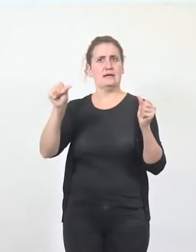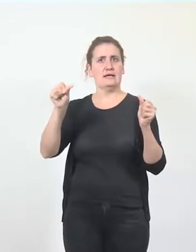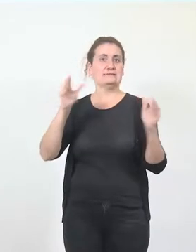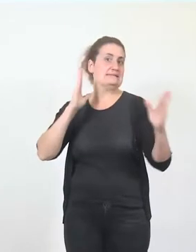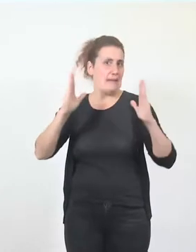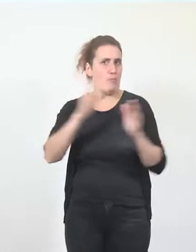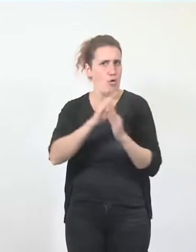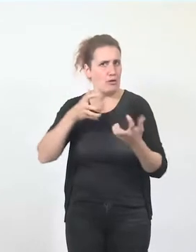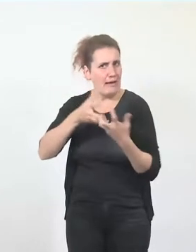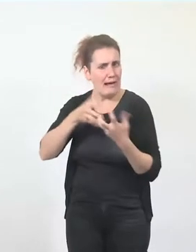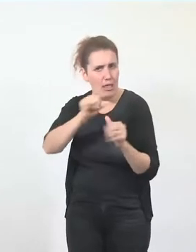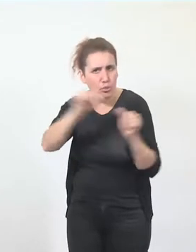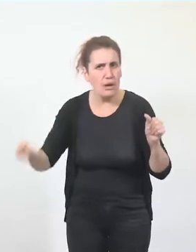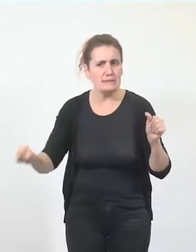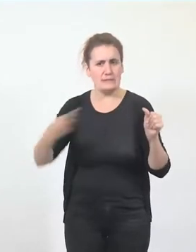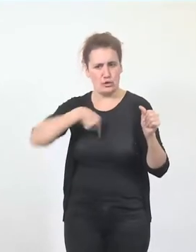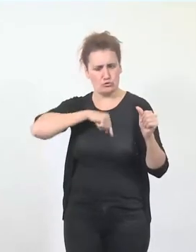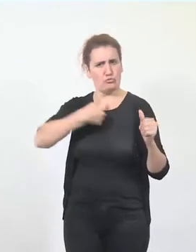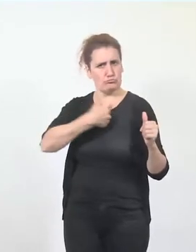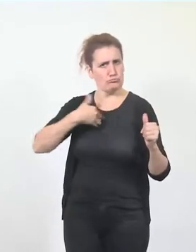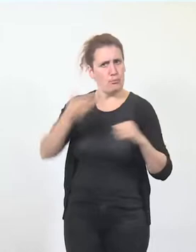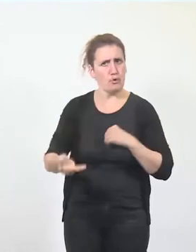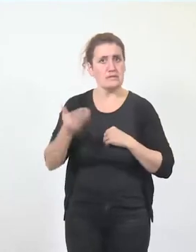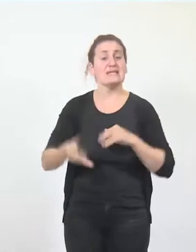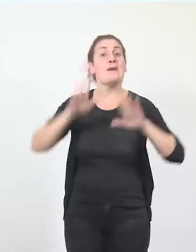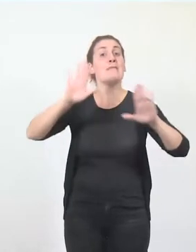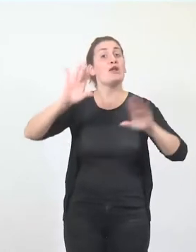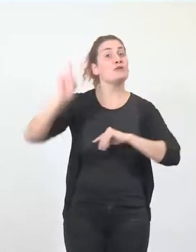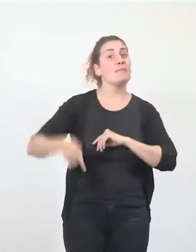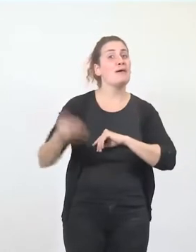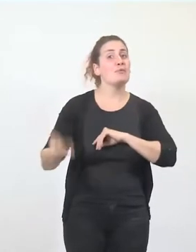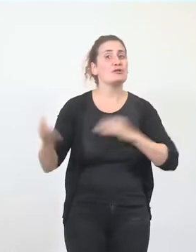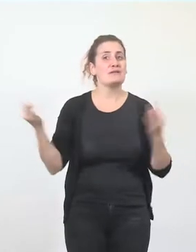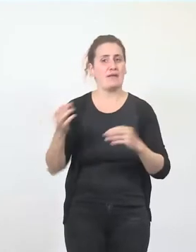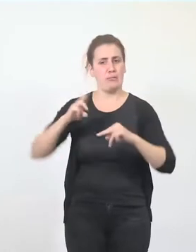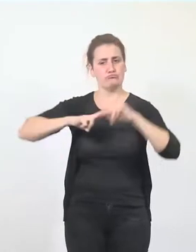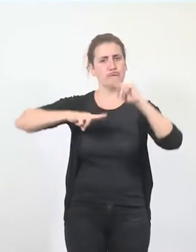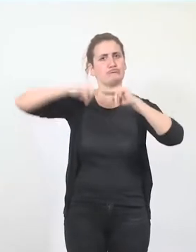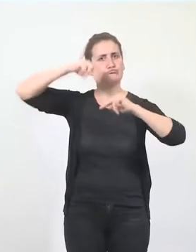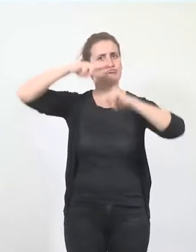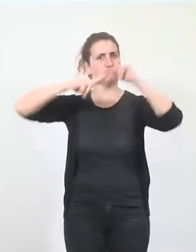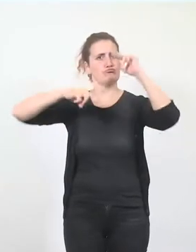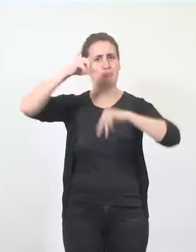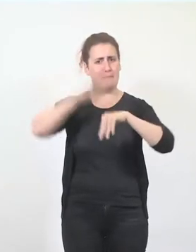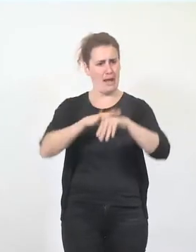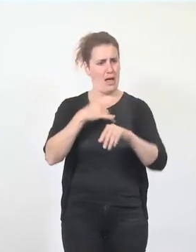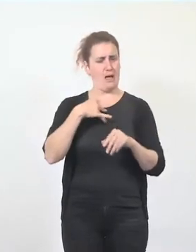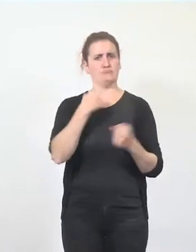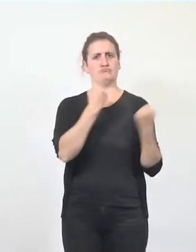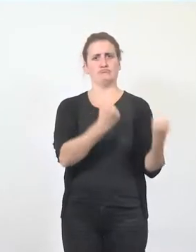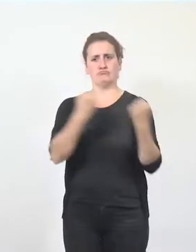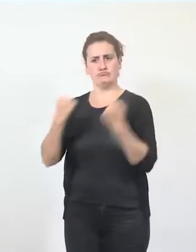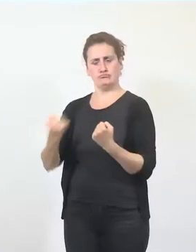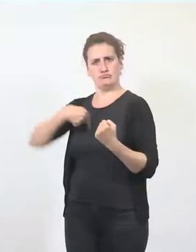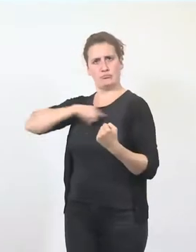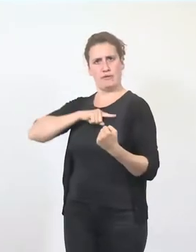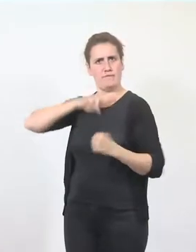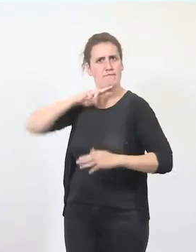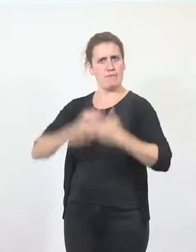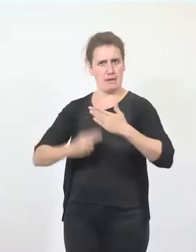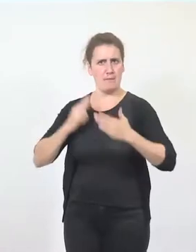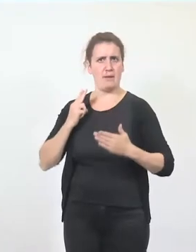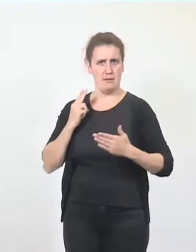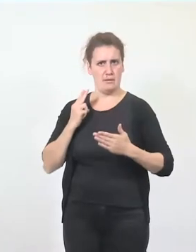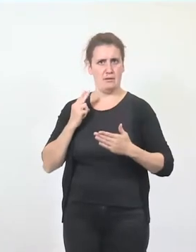guerra, pero también tenemos que construir los pilares para mantener nuestra posición firme y nuestro